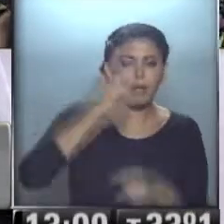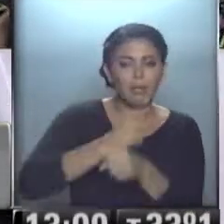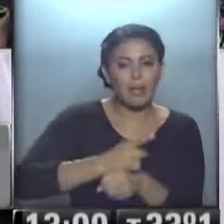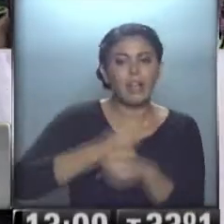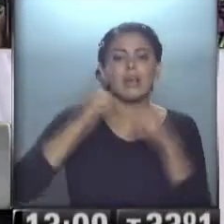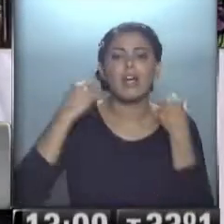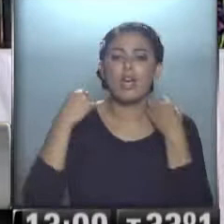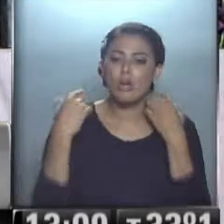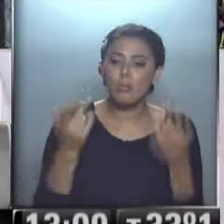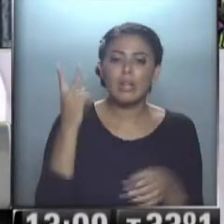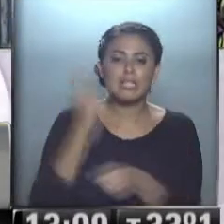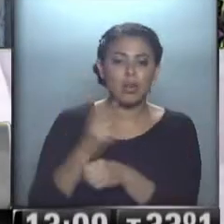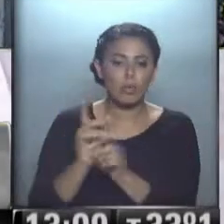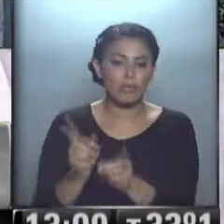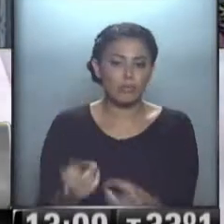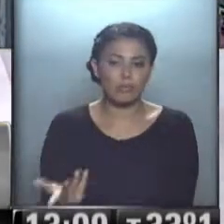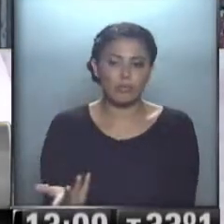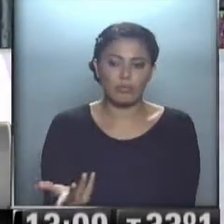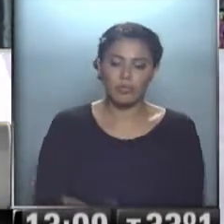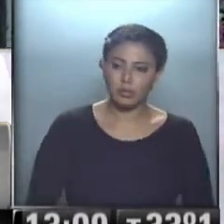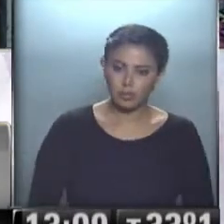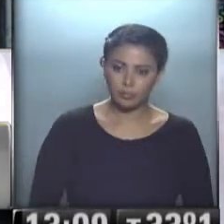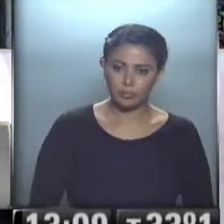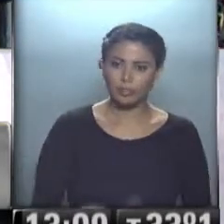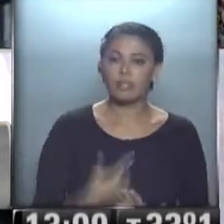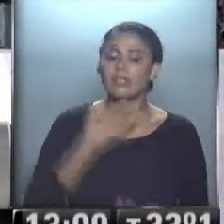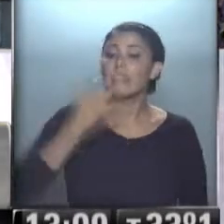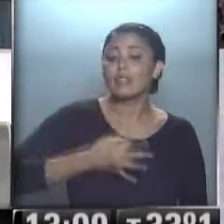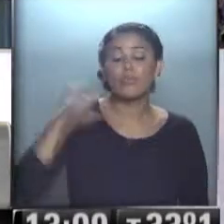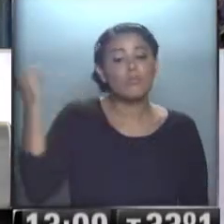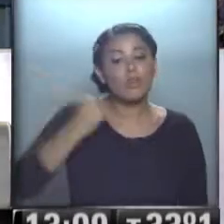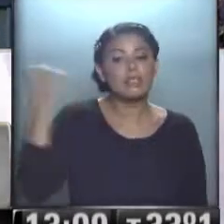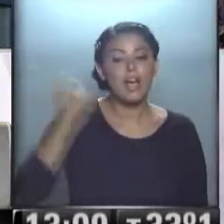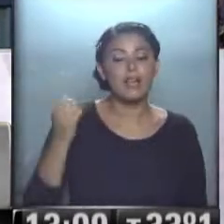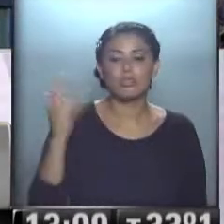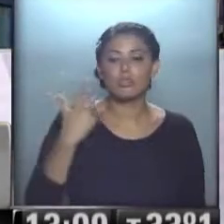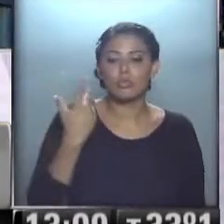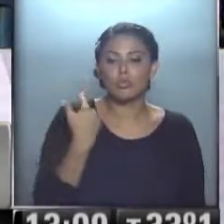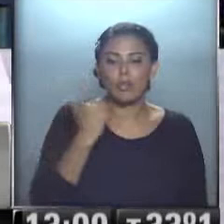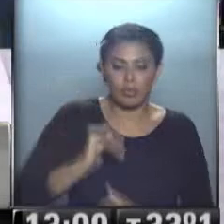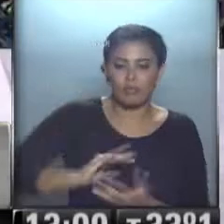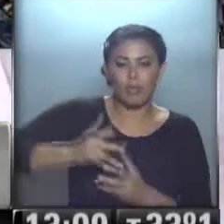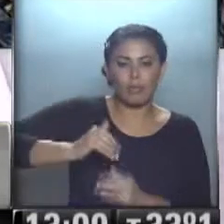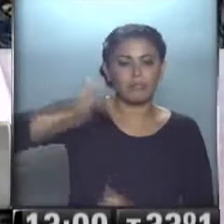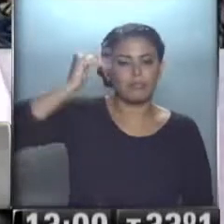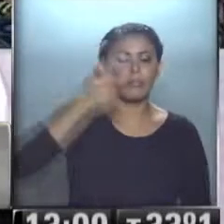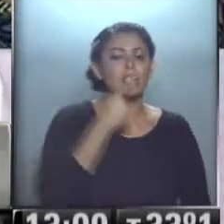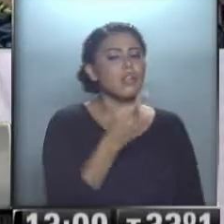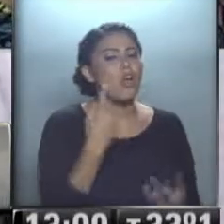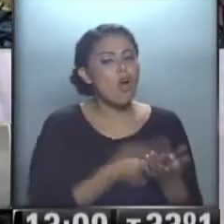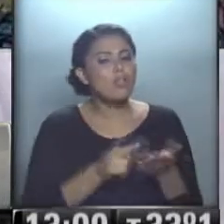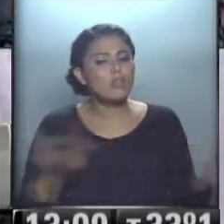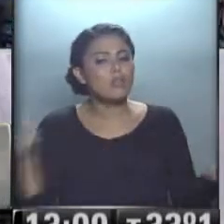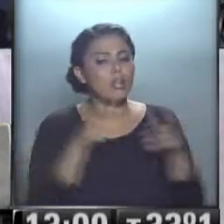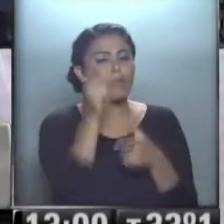la posibilidad que haga la secundaria también, es una toma de decisión muy importante para la formación de un hijo. ¿Cuándo se vuelven a reunir los